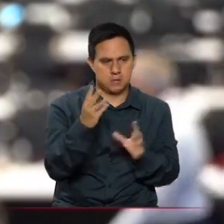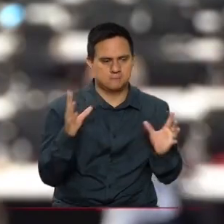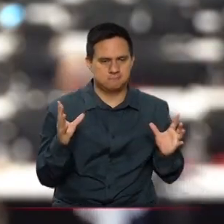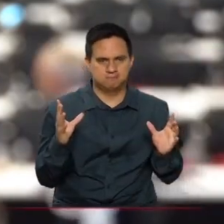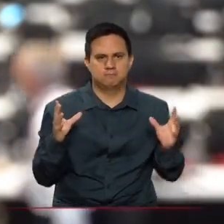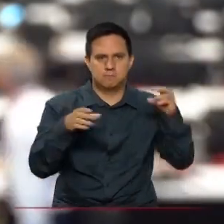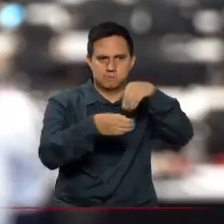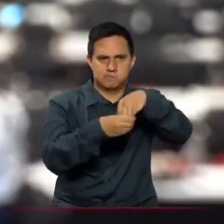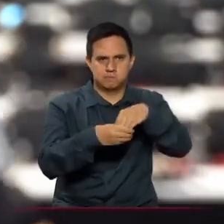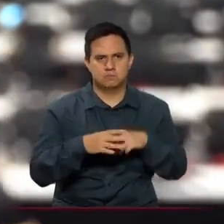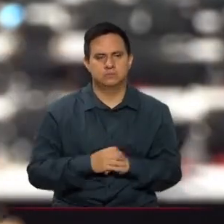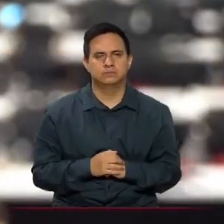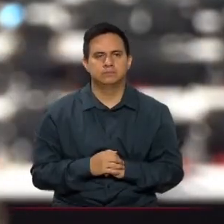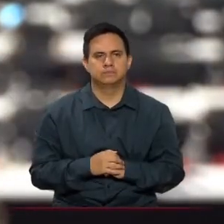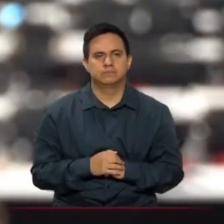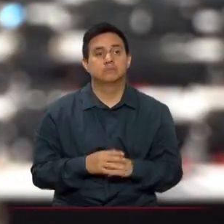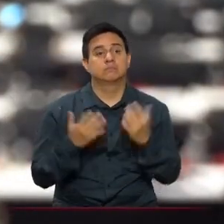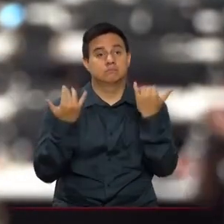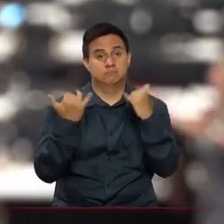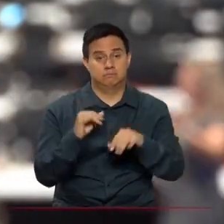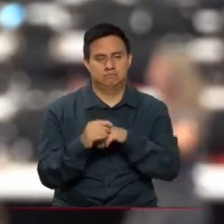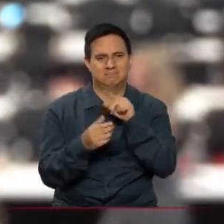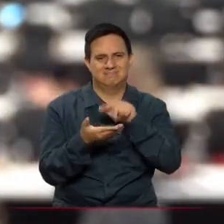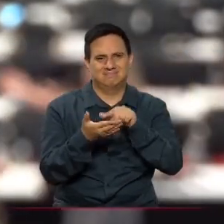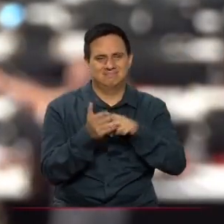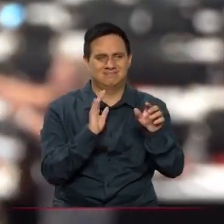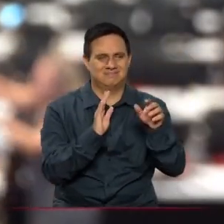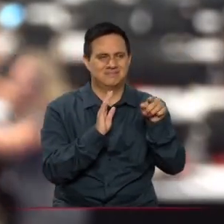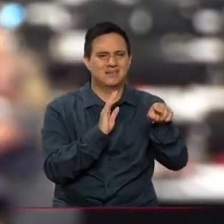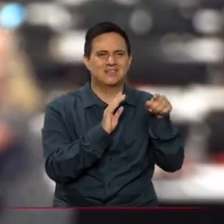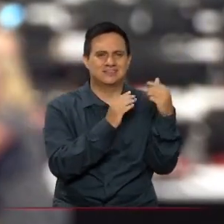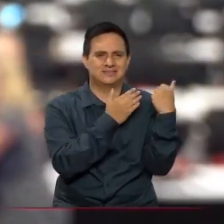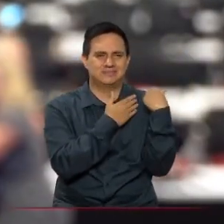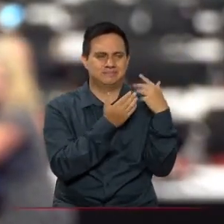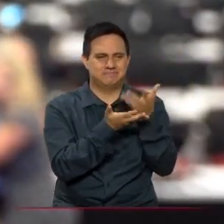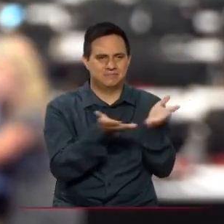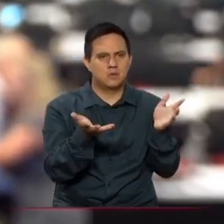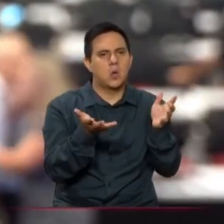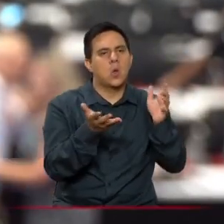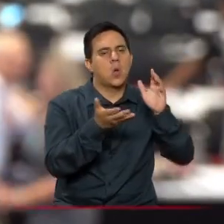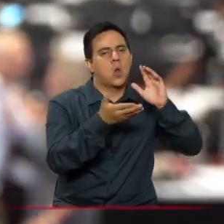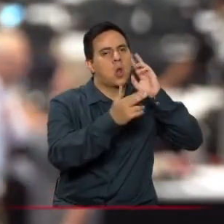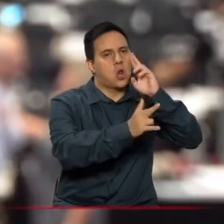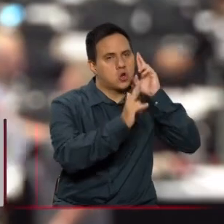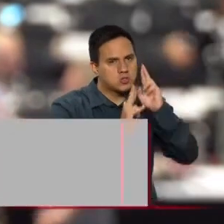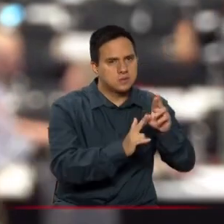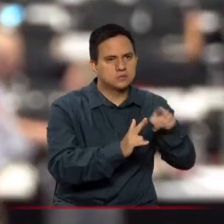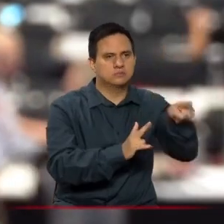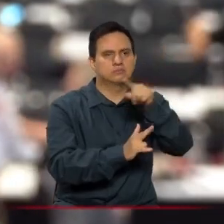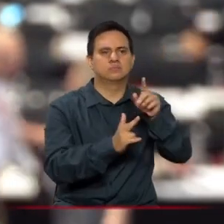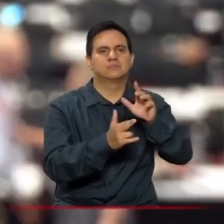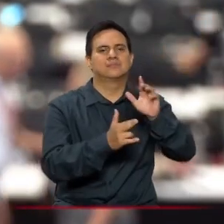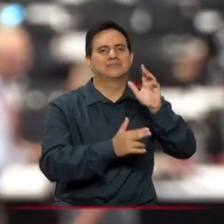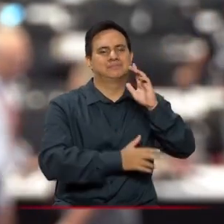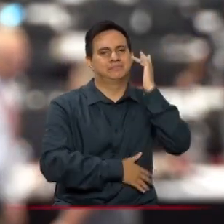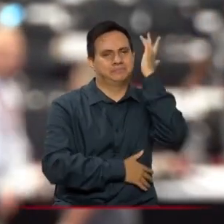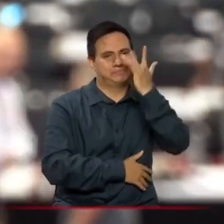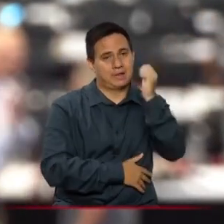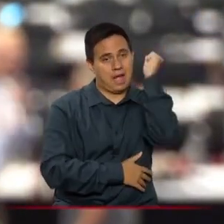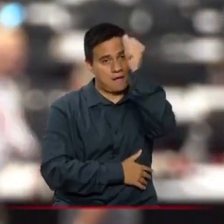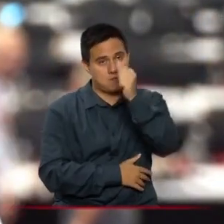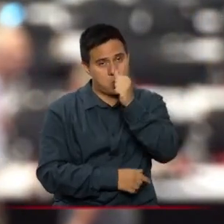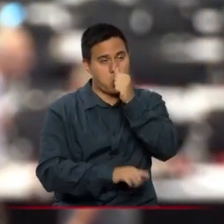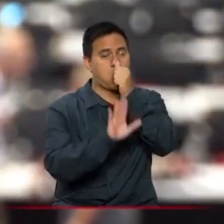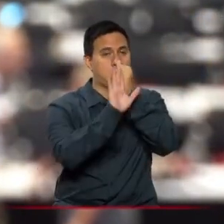Un órgano permanente para pueblos indígenas y comunidades locales en la convención, el reconocimiento de los pueblos afrodescendientes, otro